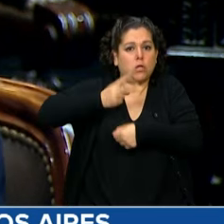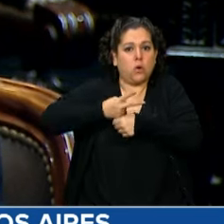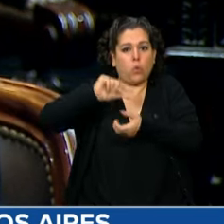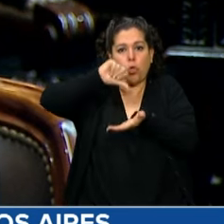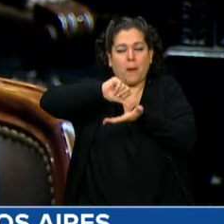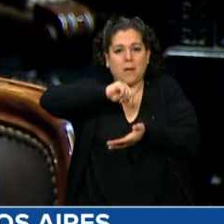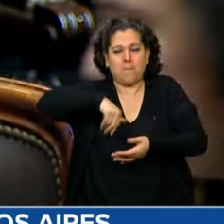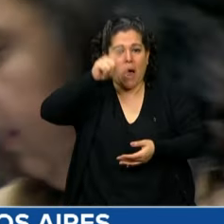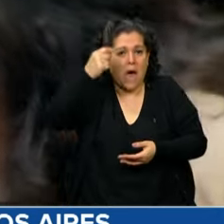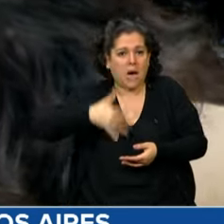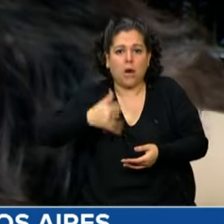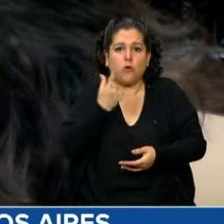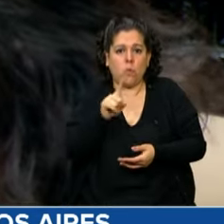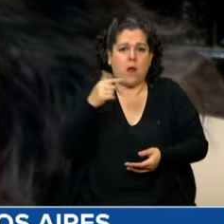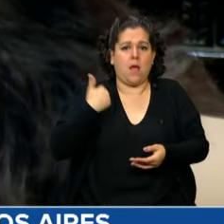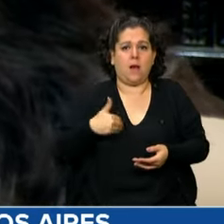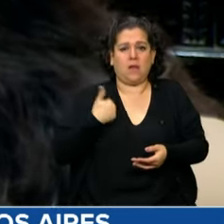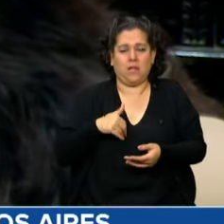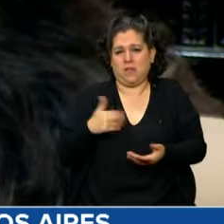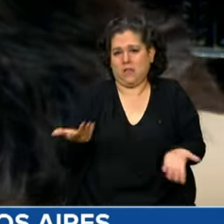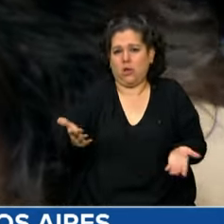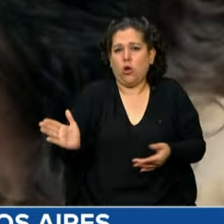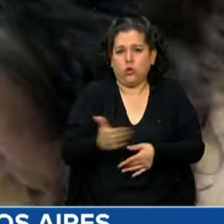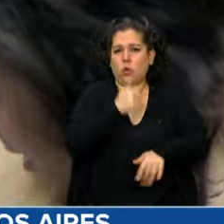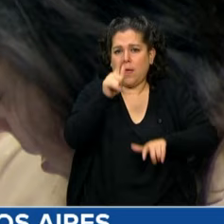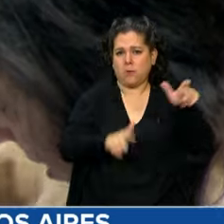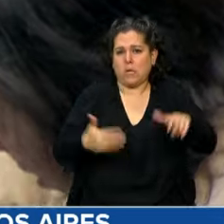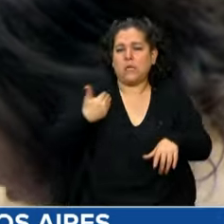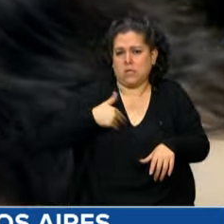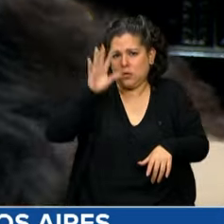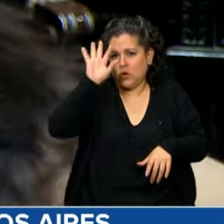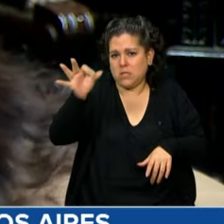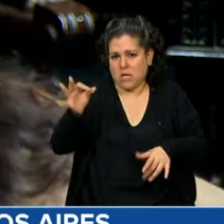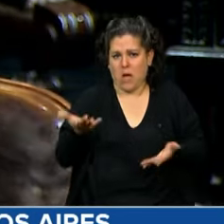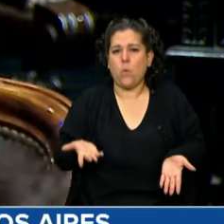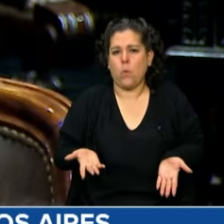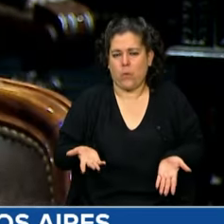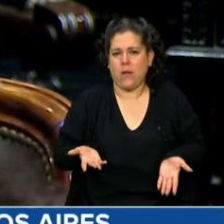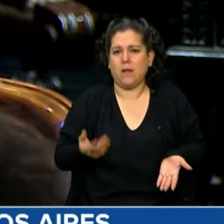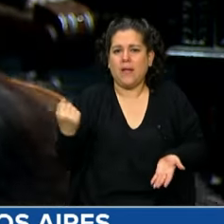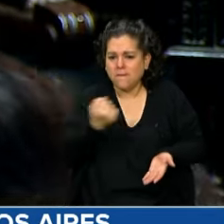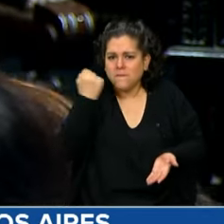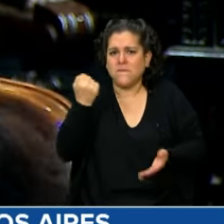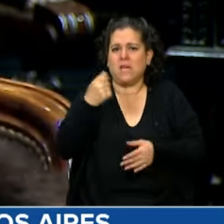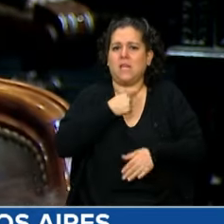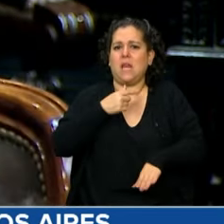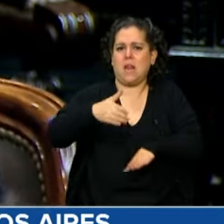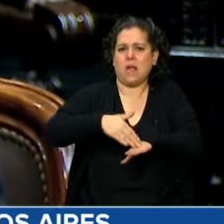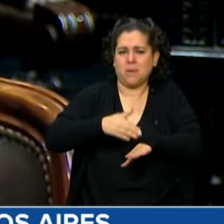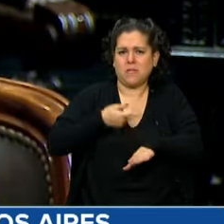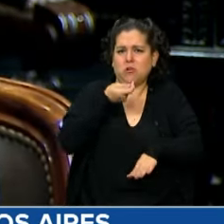para comprar ropa y calzado lo sabe cualquier argentino que está tratando de comprarse cualquier